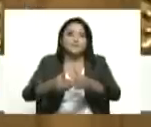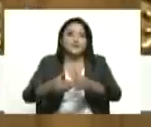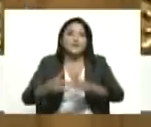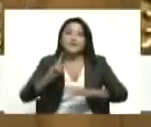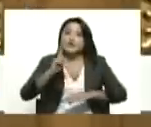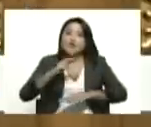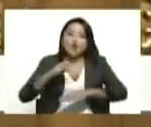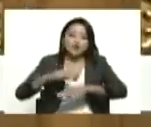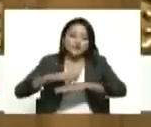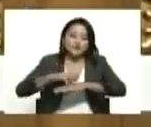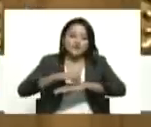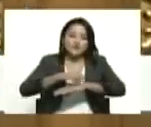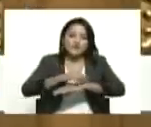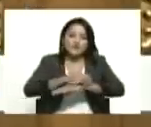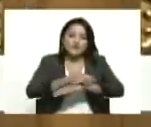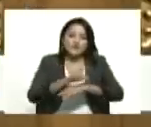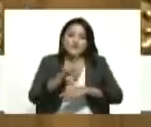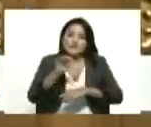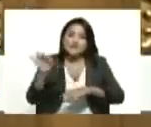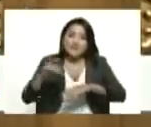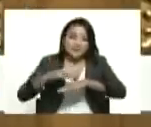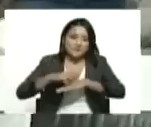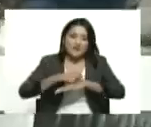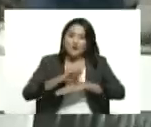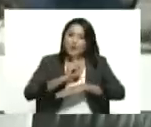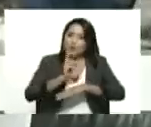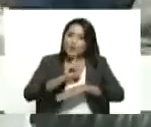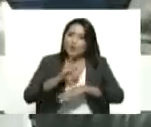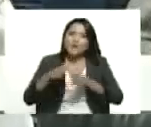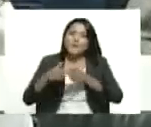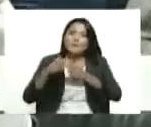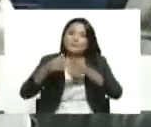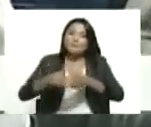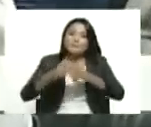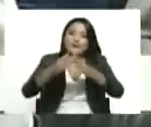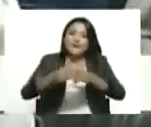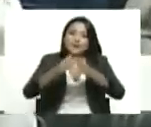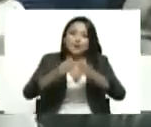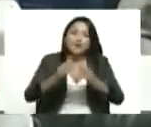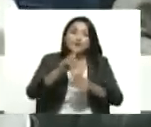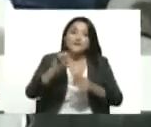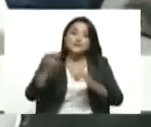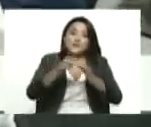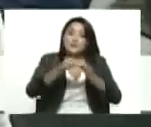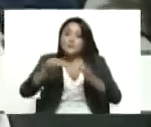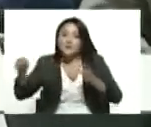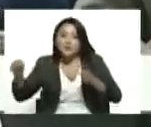animalito. De 100. Póngale el que ustedes quieran.